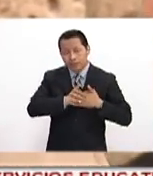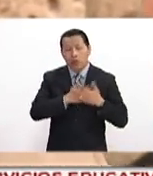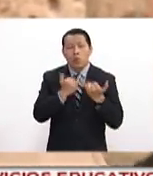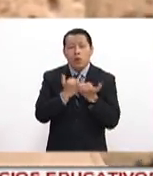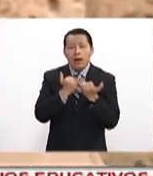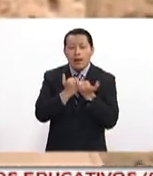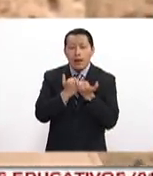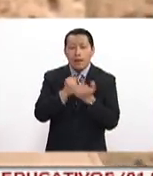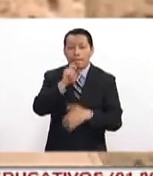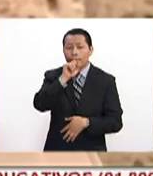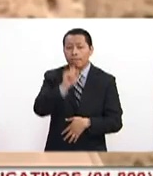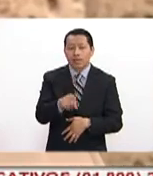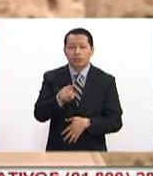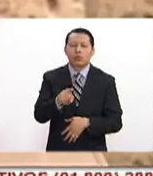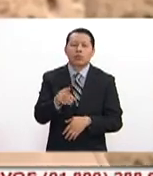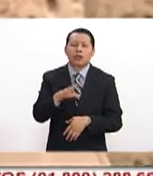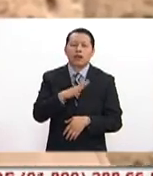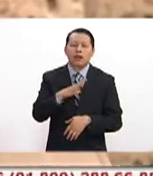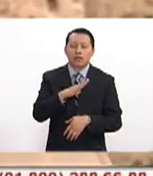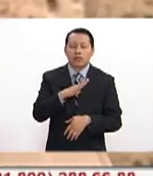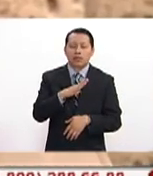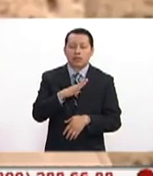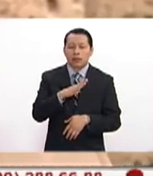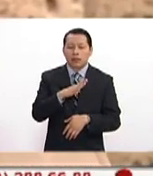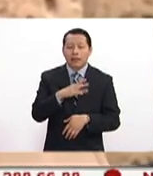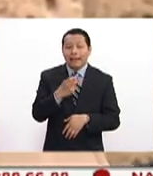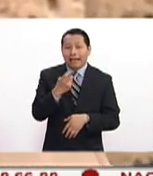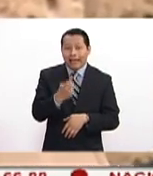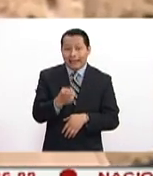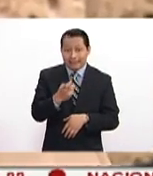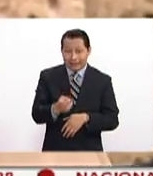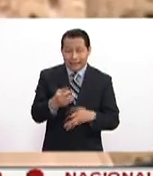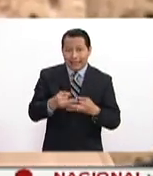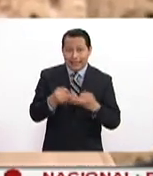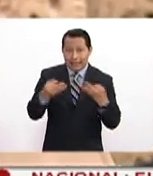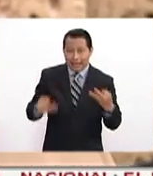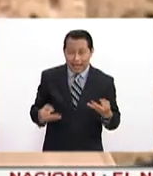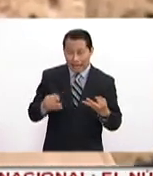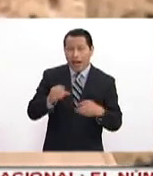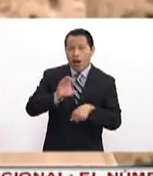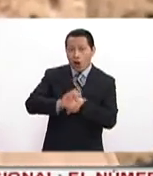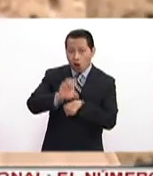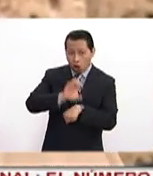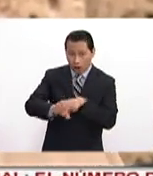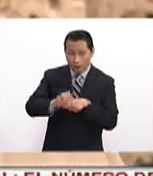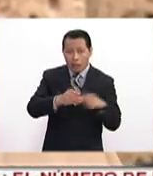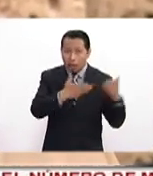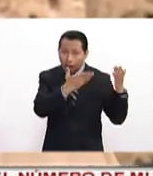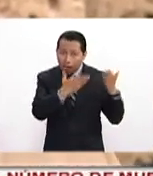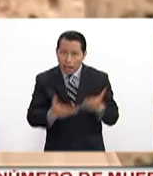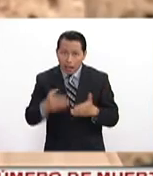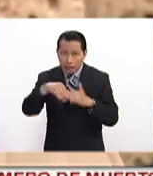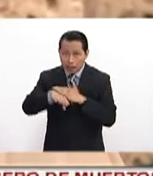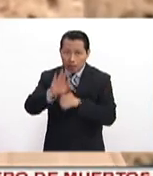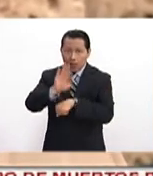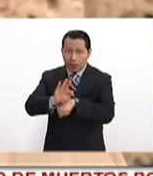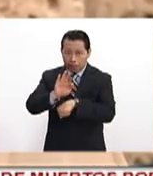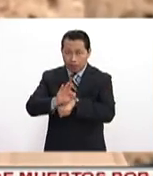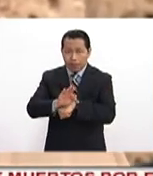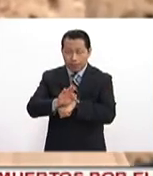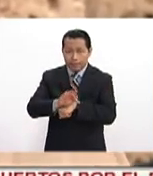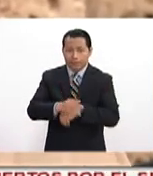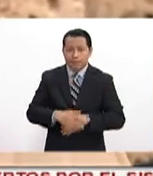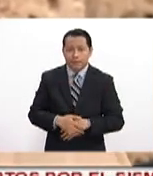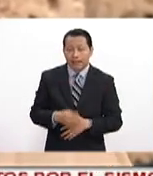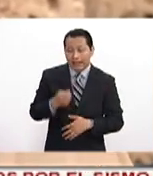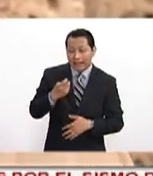también a los que han encontrado en esta tierra colombiana un lugar de acogida.